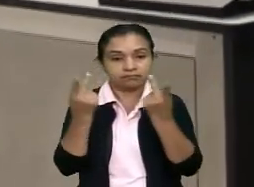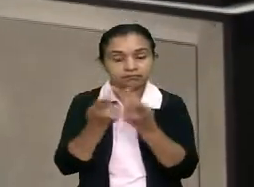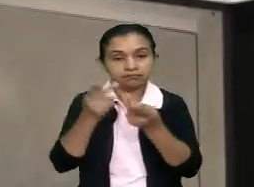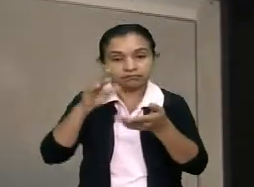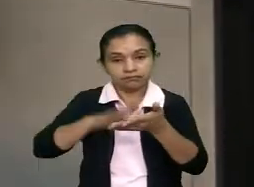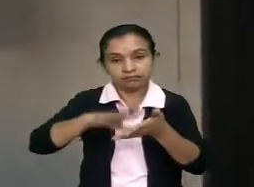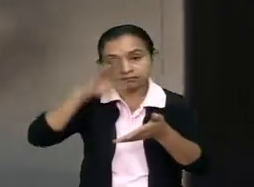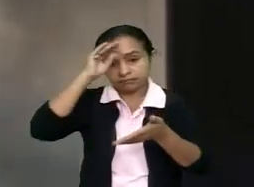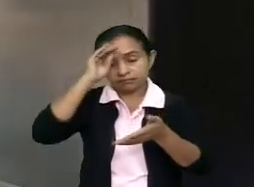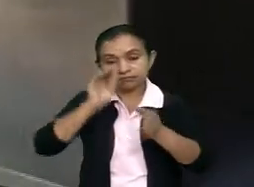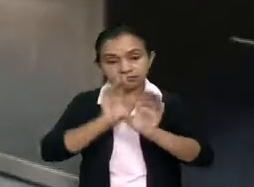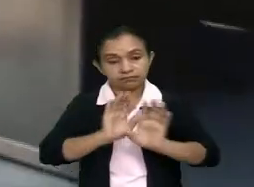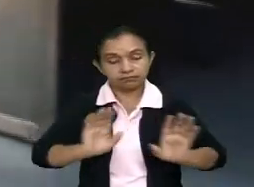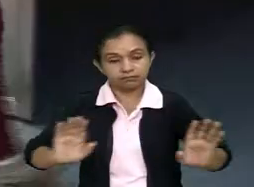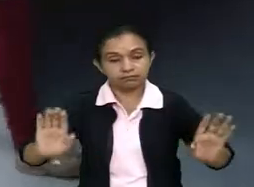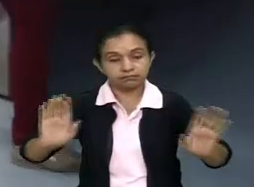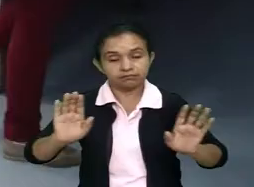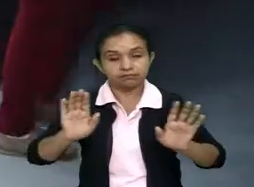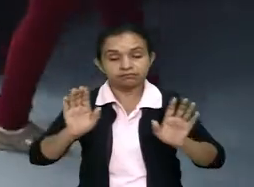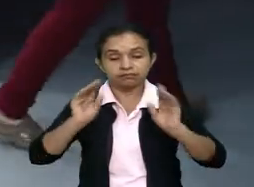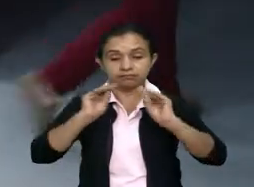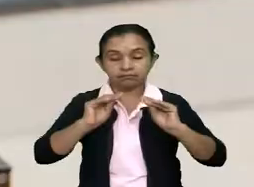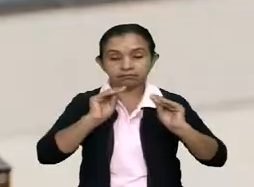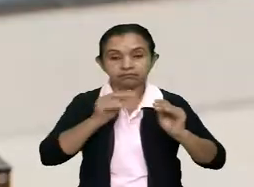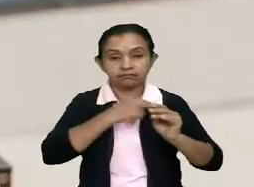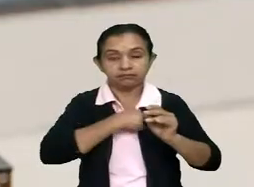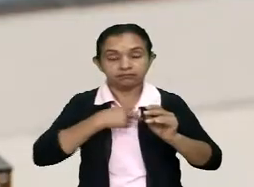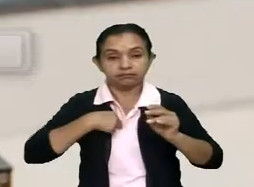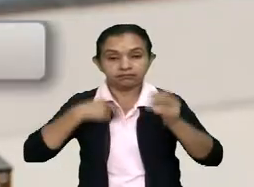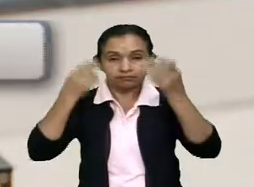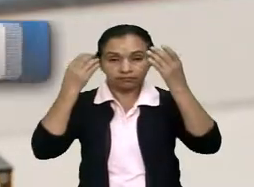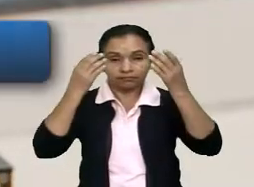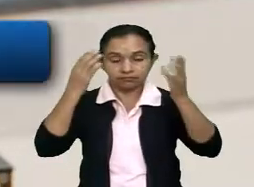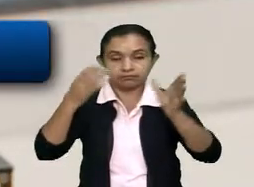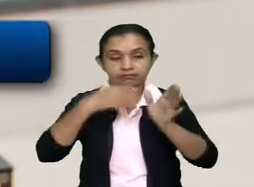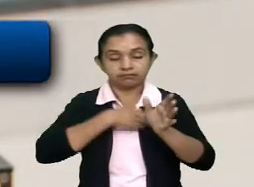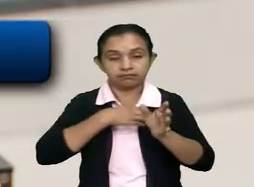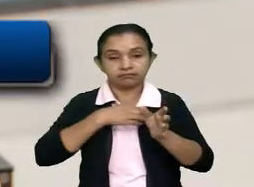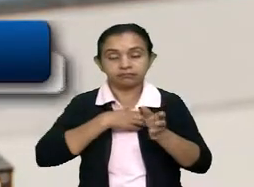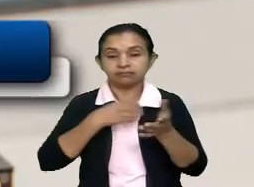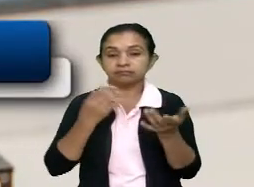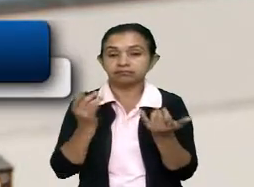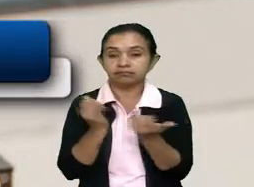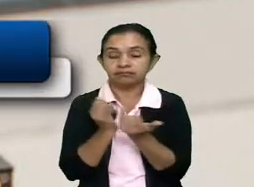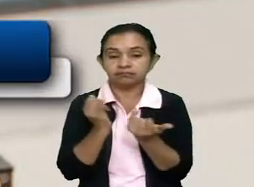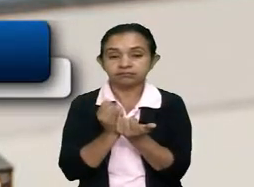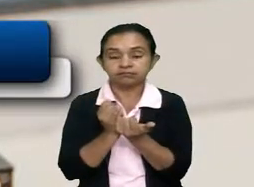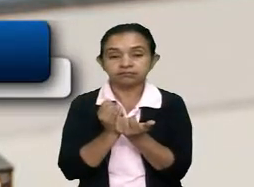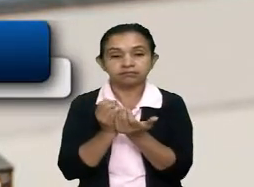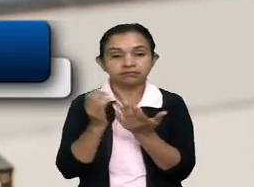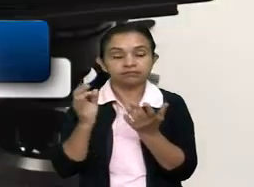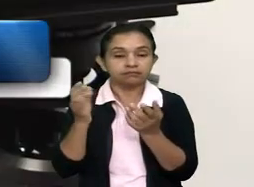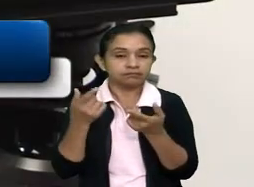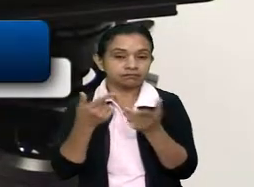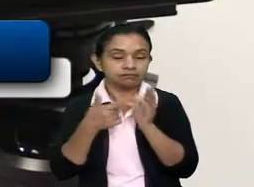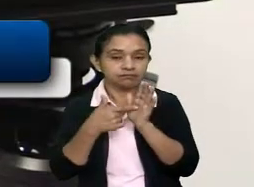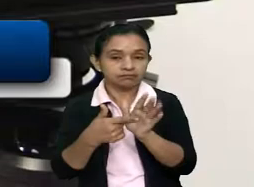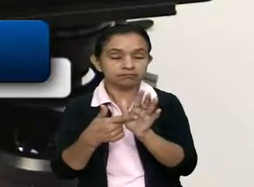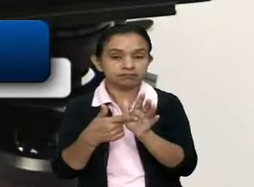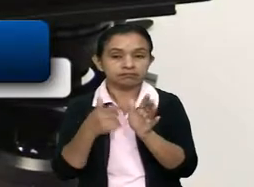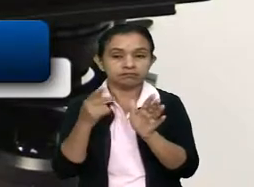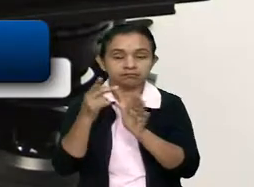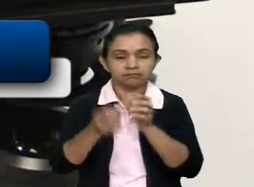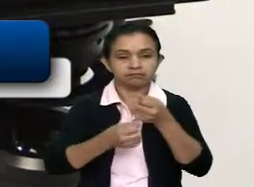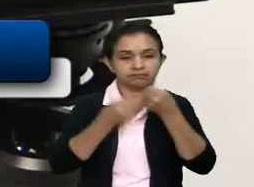todos desde los niños para empezar a educarlos a crear una cultura de donación voluntaria como existen en países europeos por ejemplo era una con una